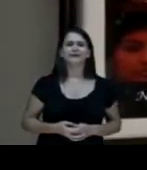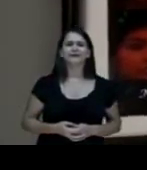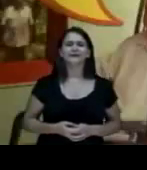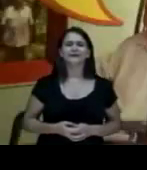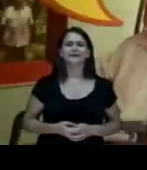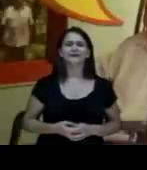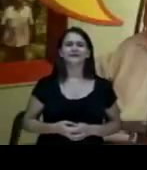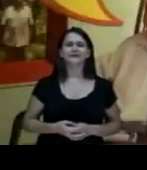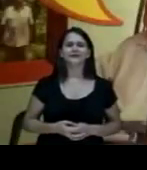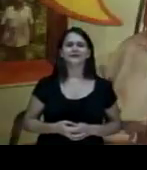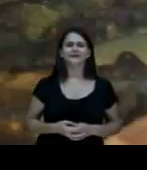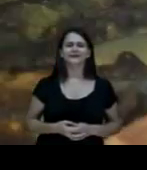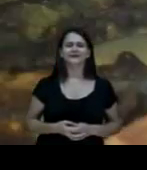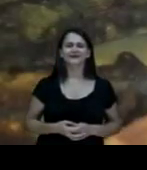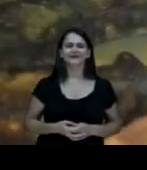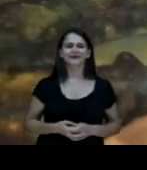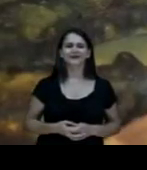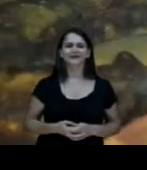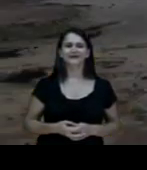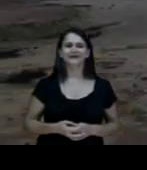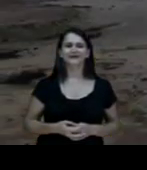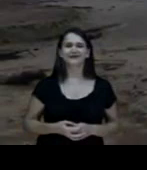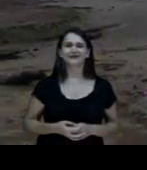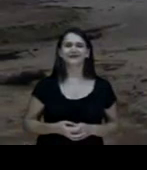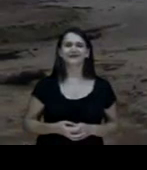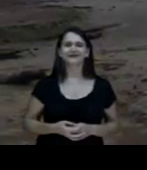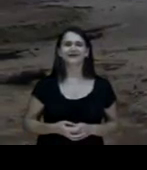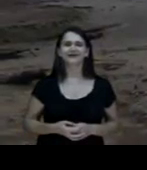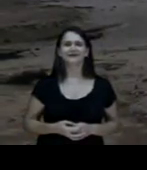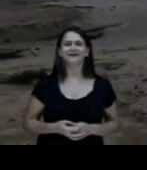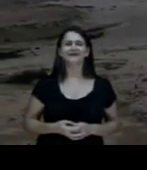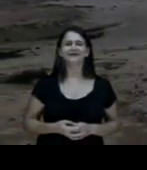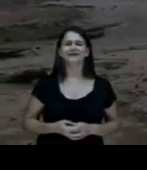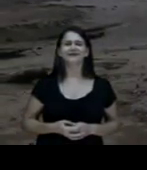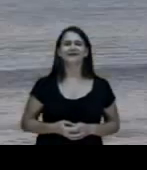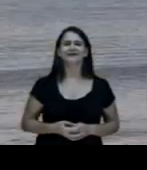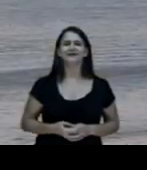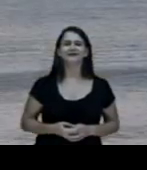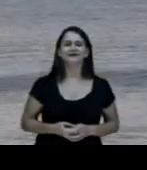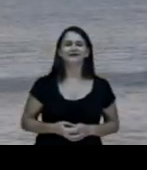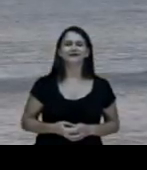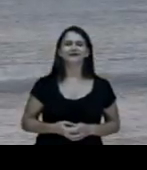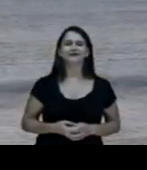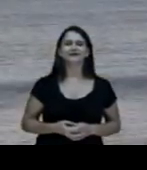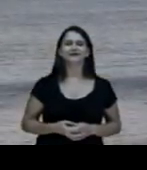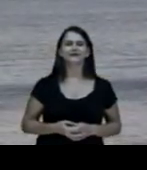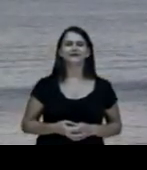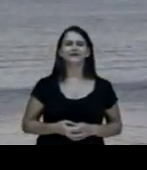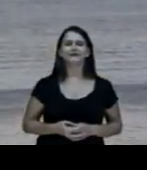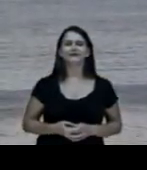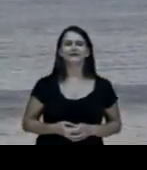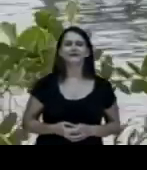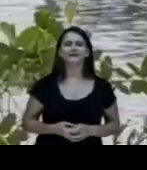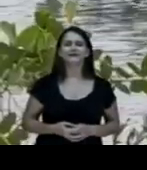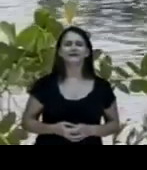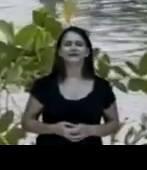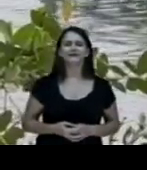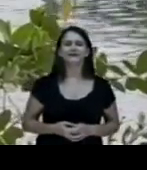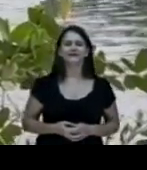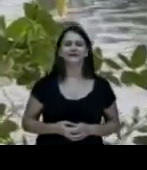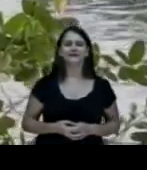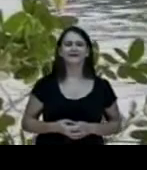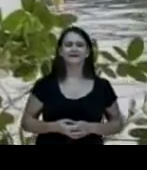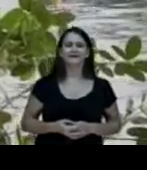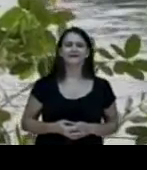Desde hace unos 10 años estamos en el sector trabajando por el desarrollo rural y el desarrollo